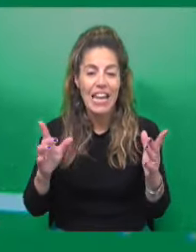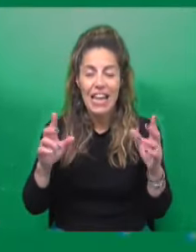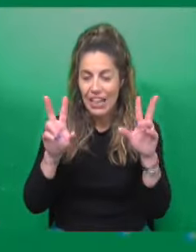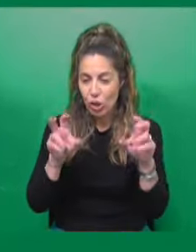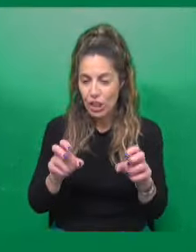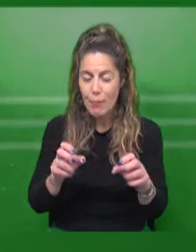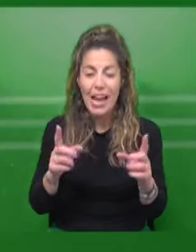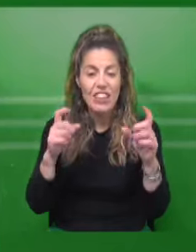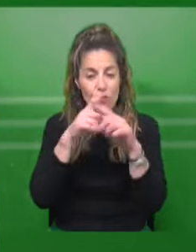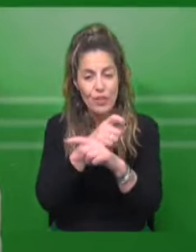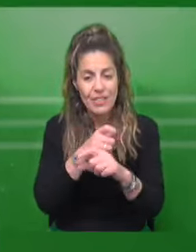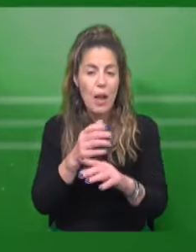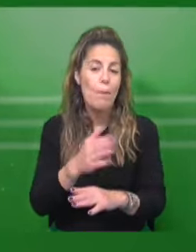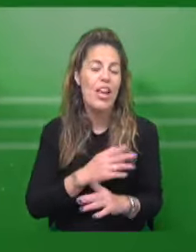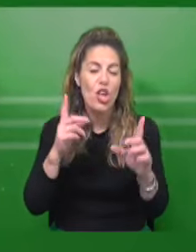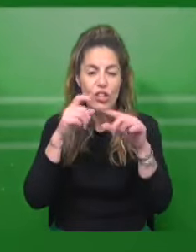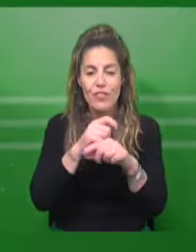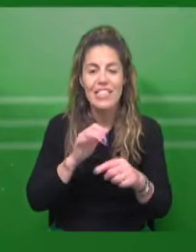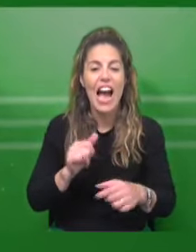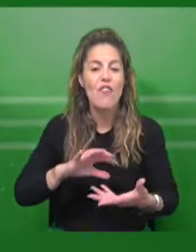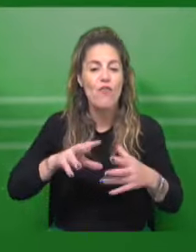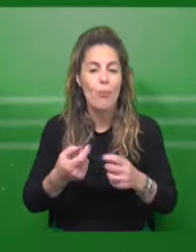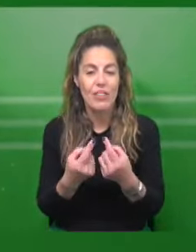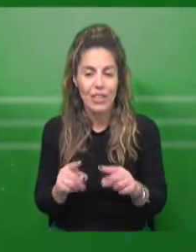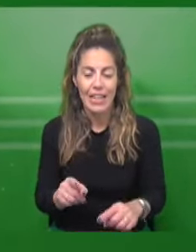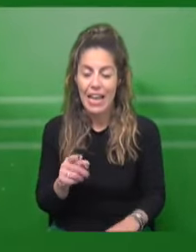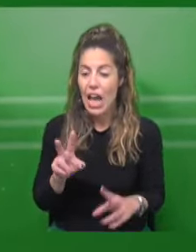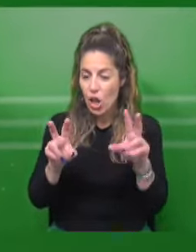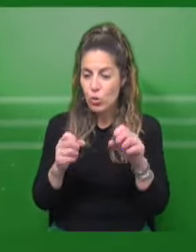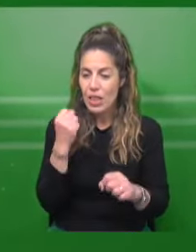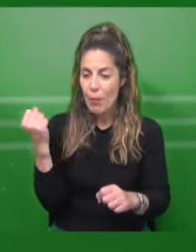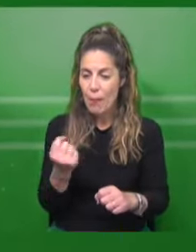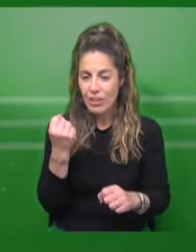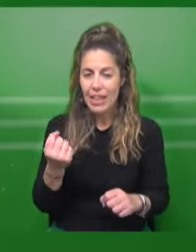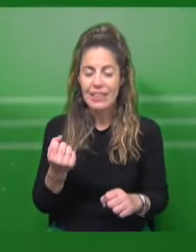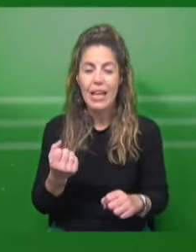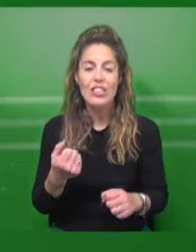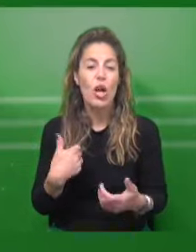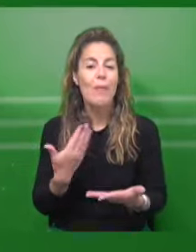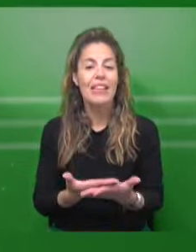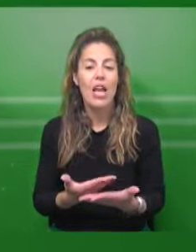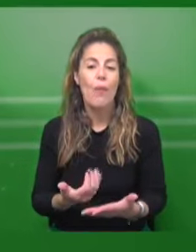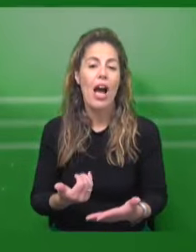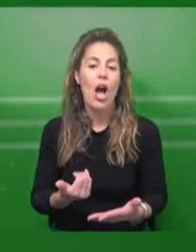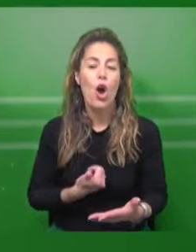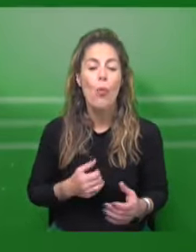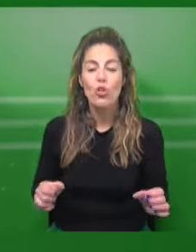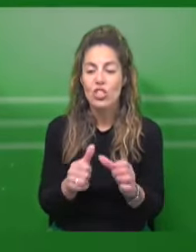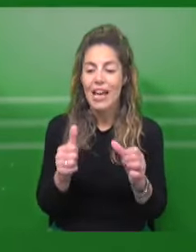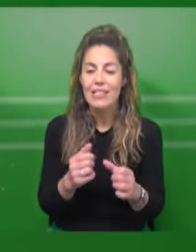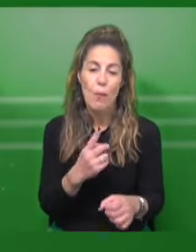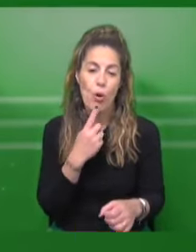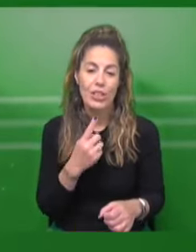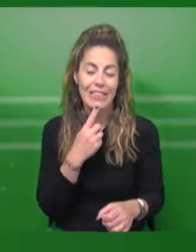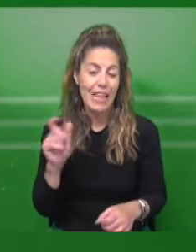formas sí es un tema clave porque esto que planteaba de cómo se hacen políticas públicas de carácter